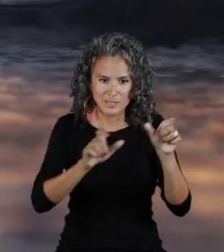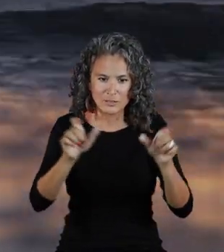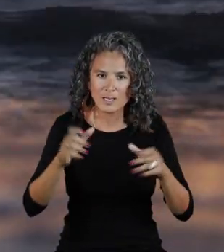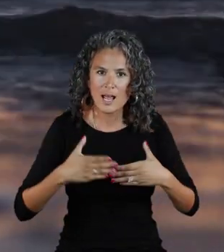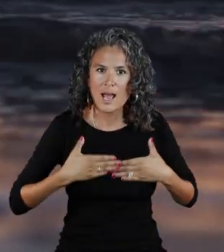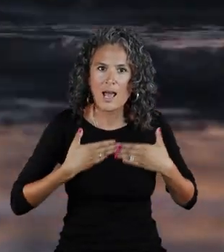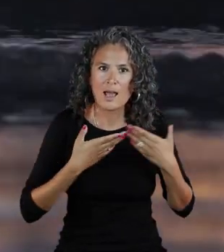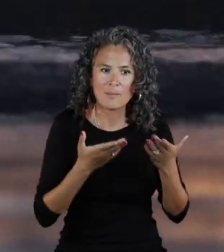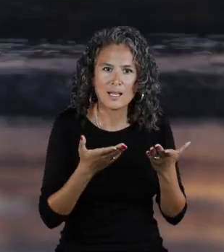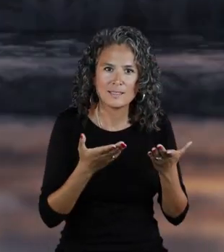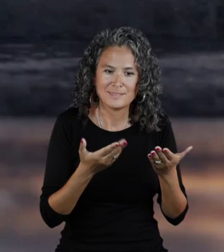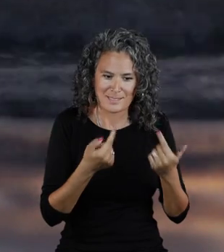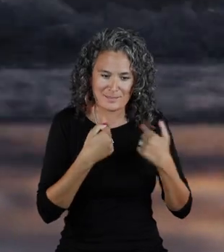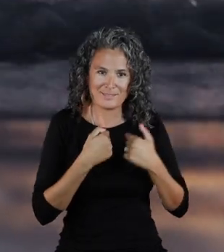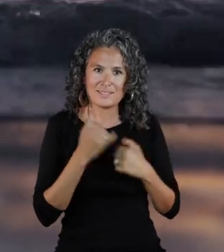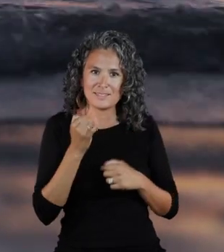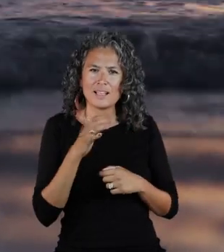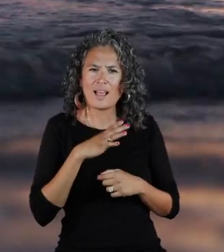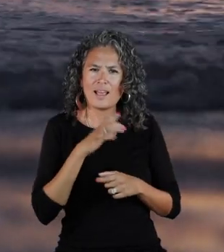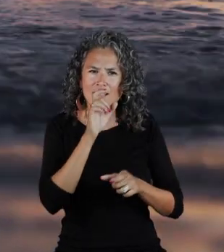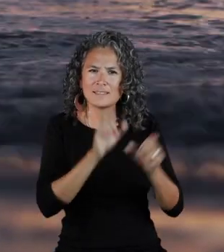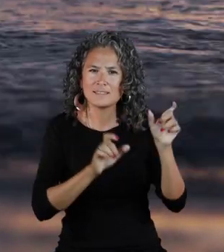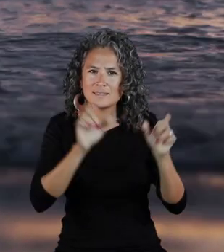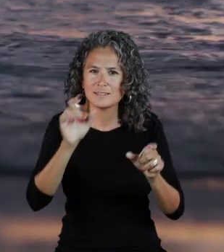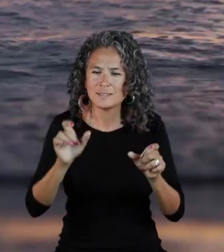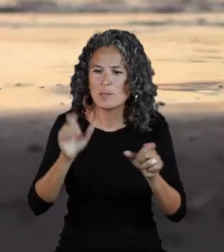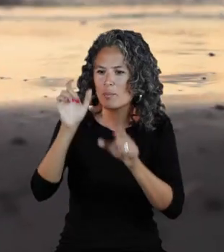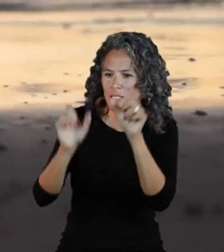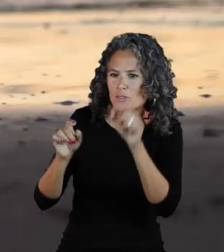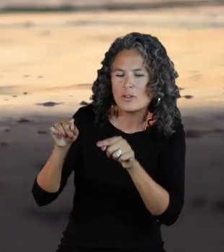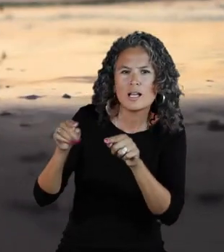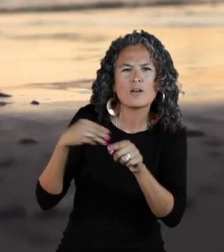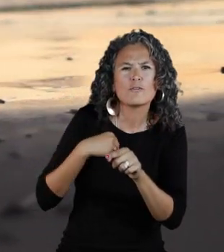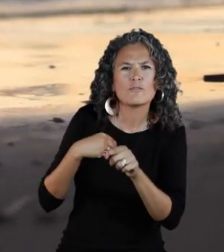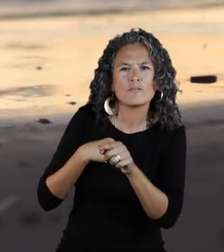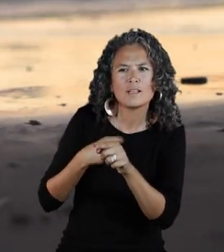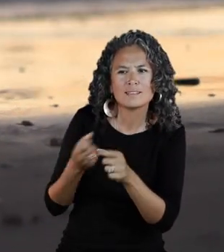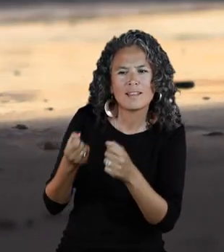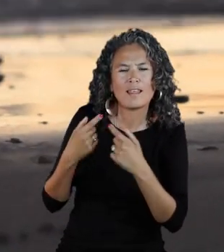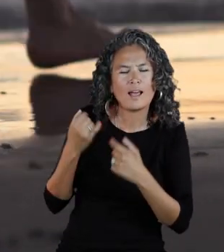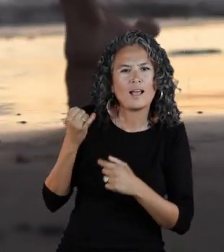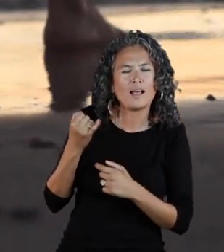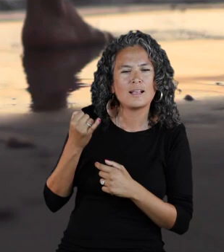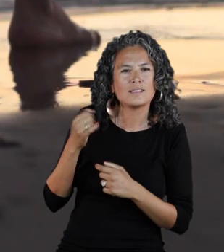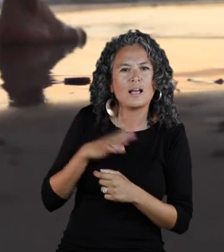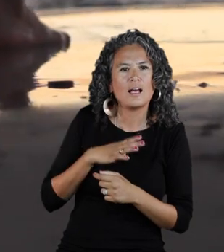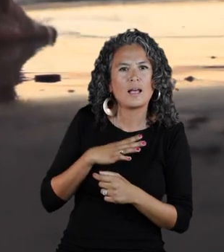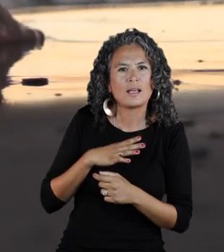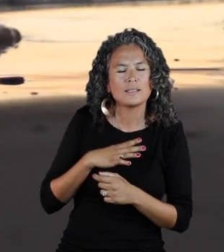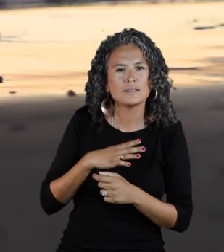que nos ama, hay gente que me ama y hay gente que en la cual se puede confiar.